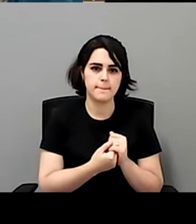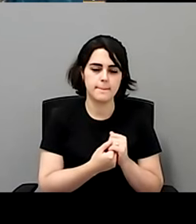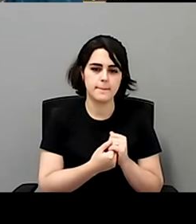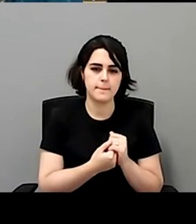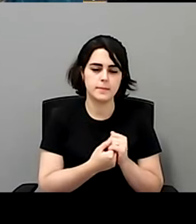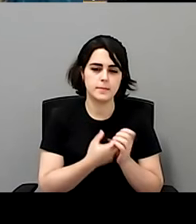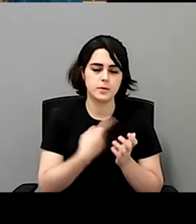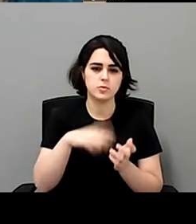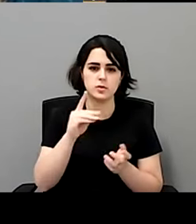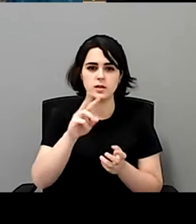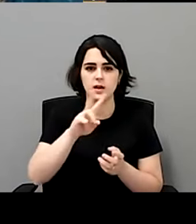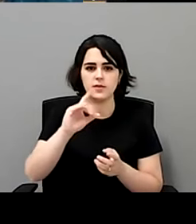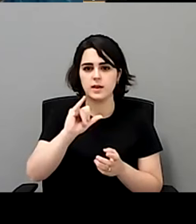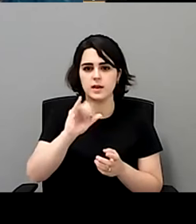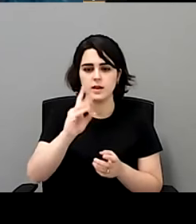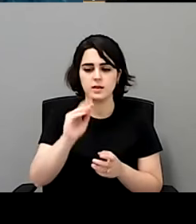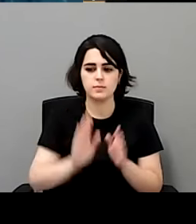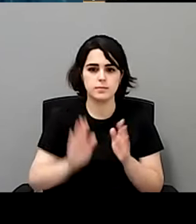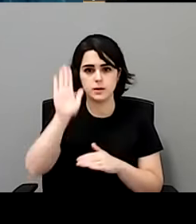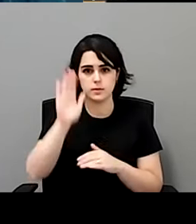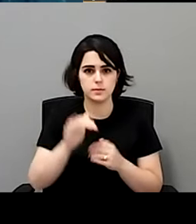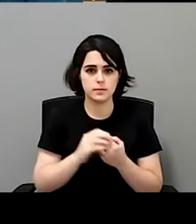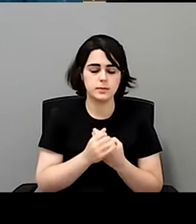Tenemos a David que nos levantó la mano.